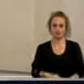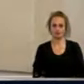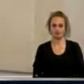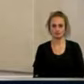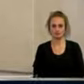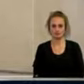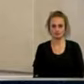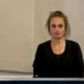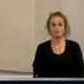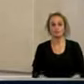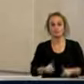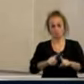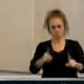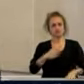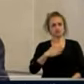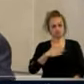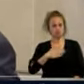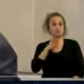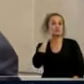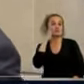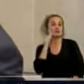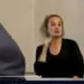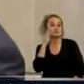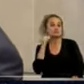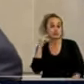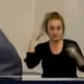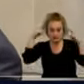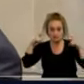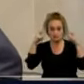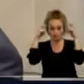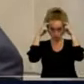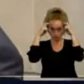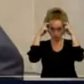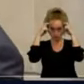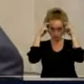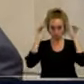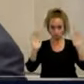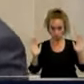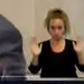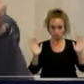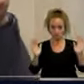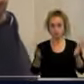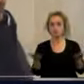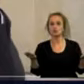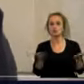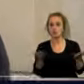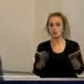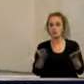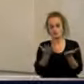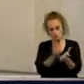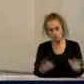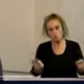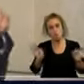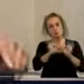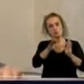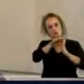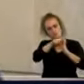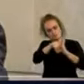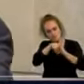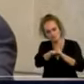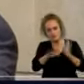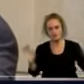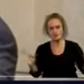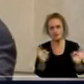compleja pero conozco abajo a donde se tiene que dirigir la política